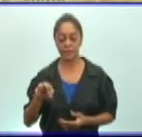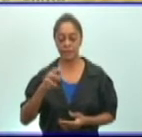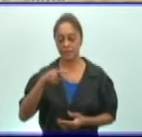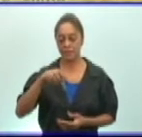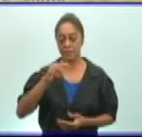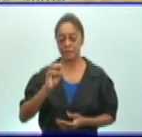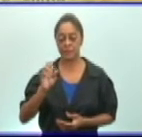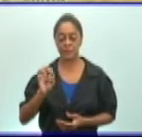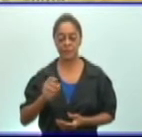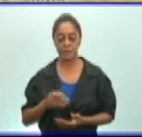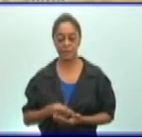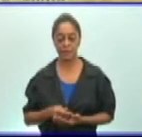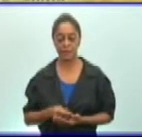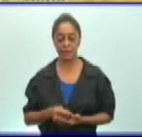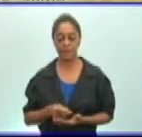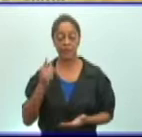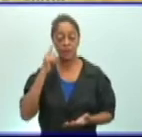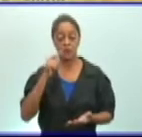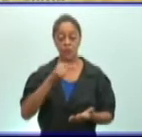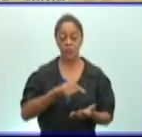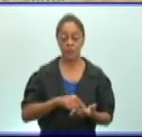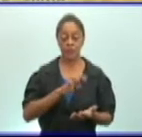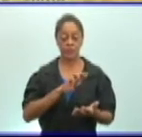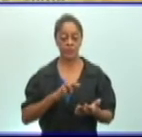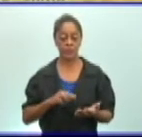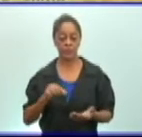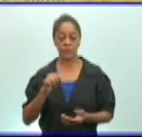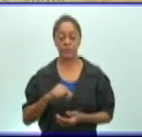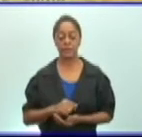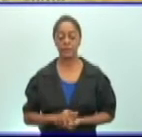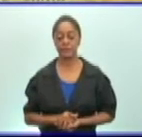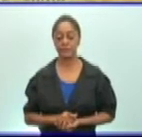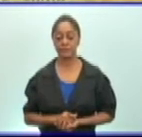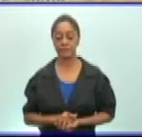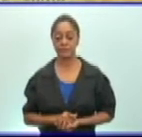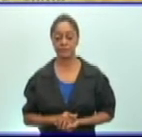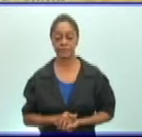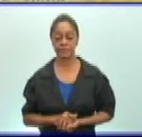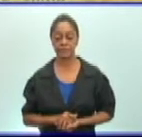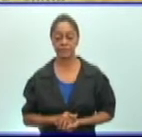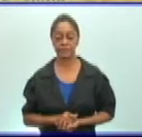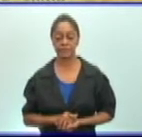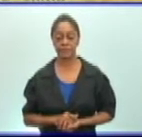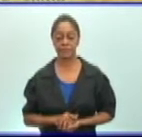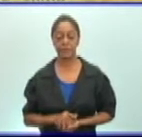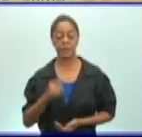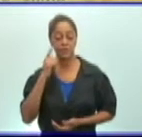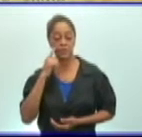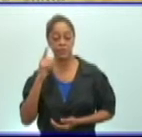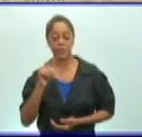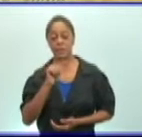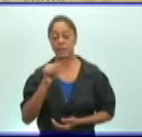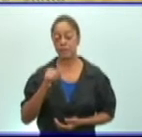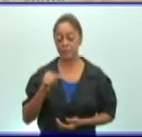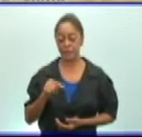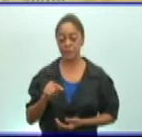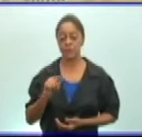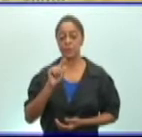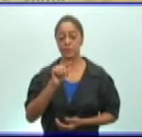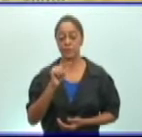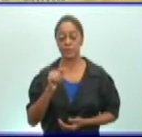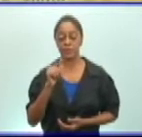balcánica, localiza los ríos de la península. Fíjense que son preguntas que usted puede auxiliarse